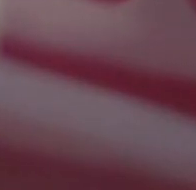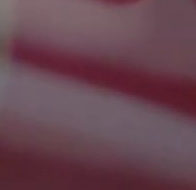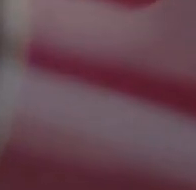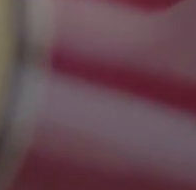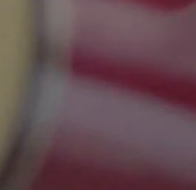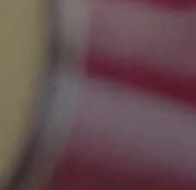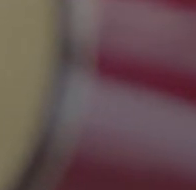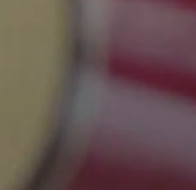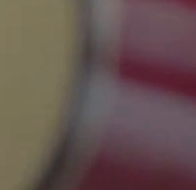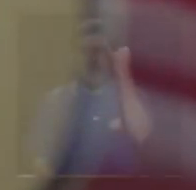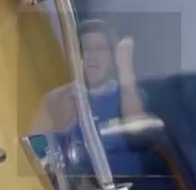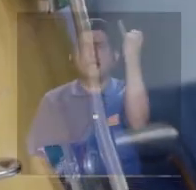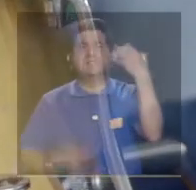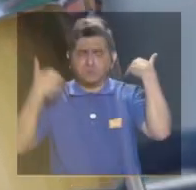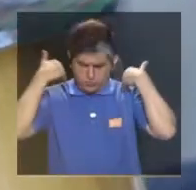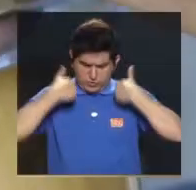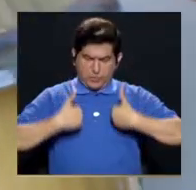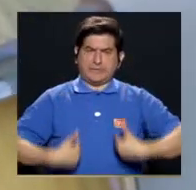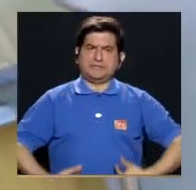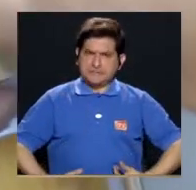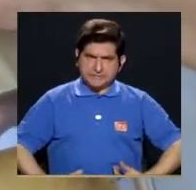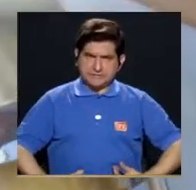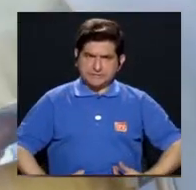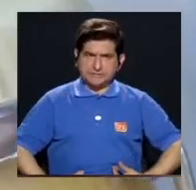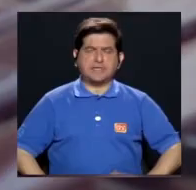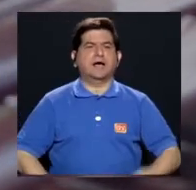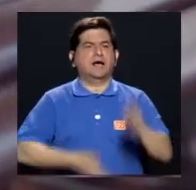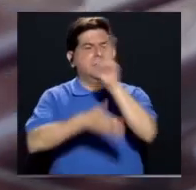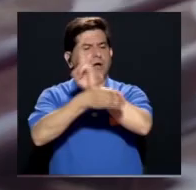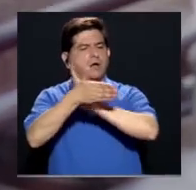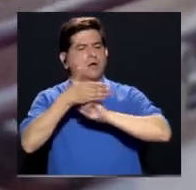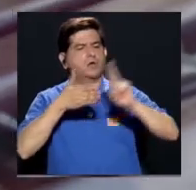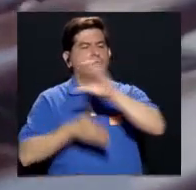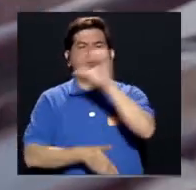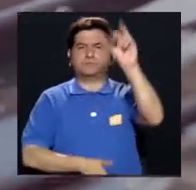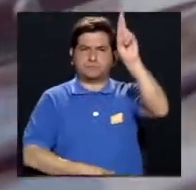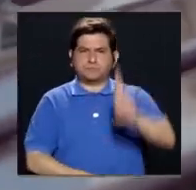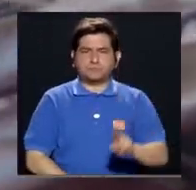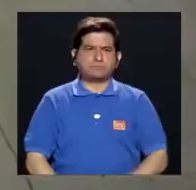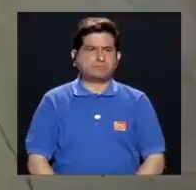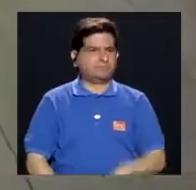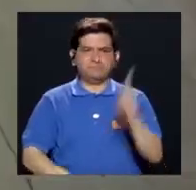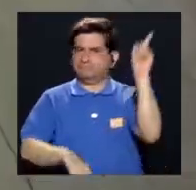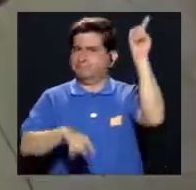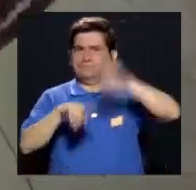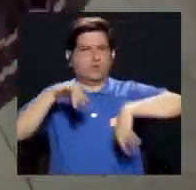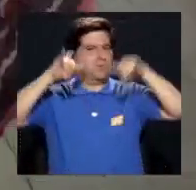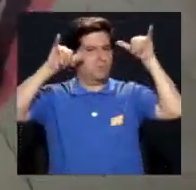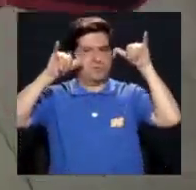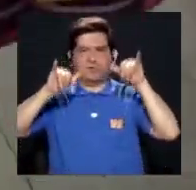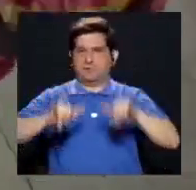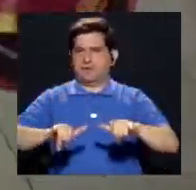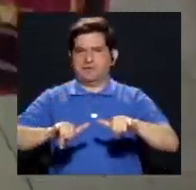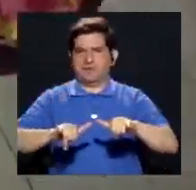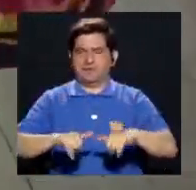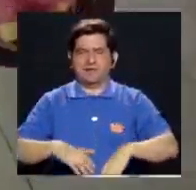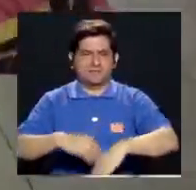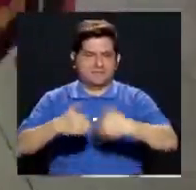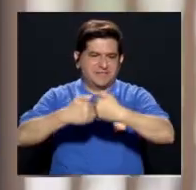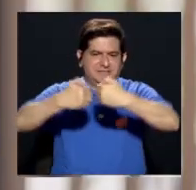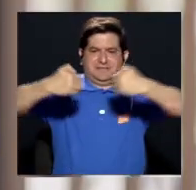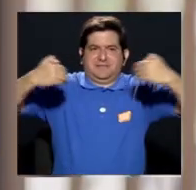En su concepción humanista, la Universidad de Costa Rica no puede permanecer